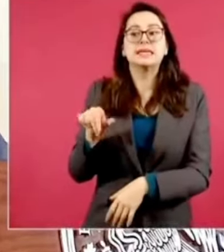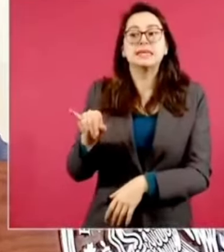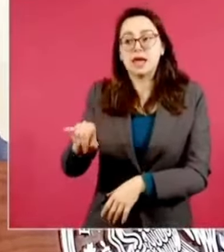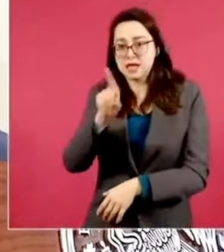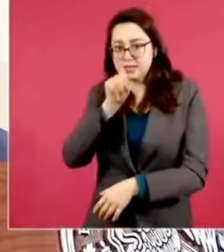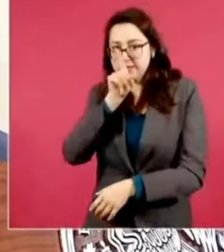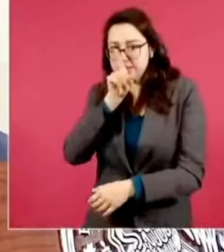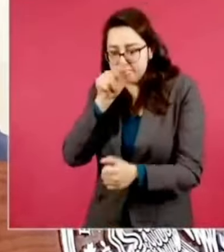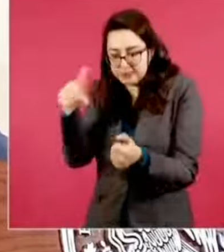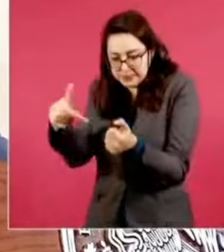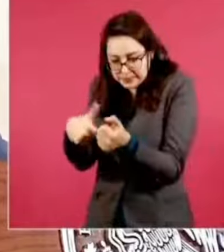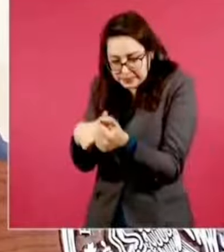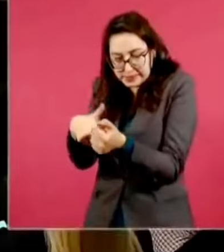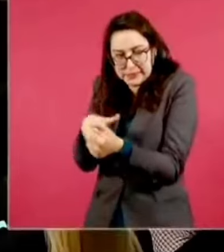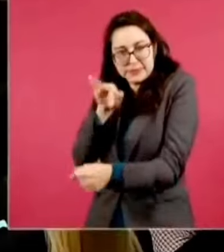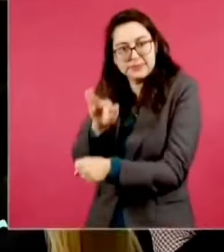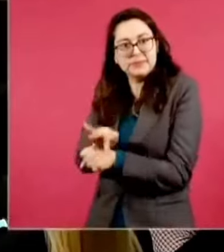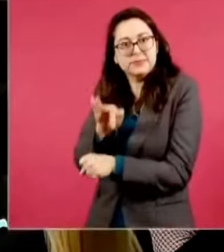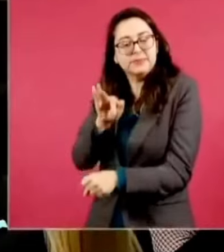el Instituto de la Transparencia.